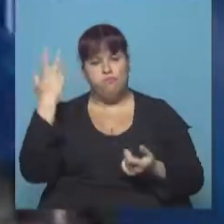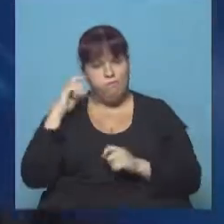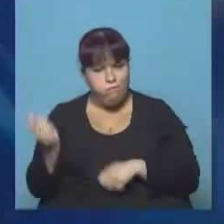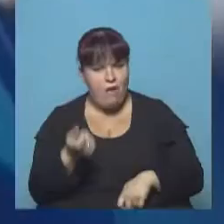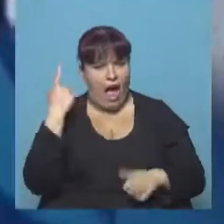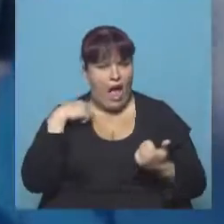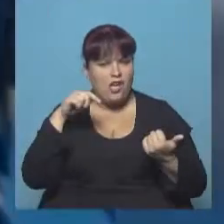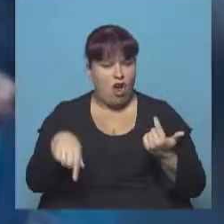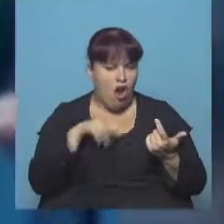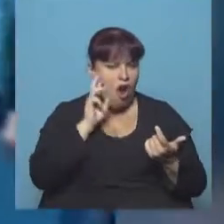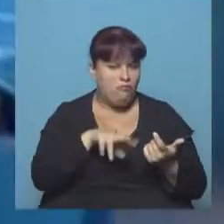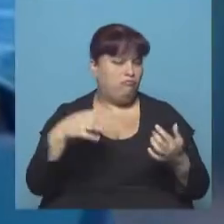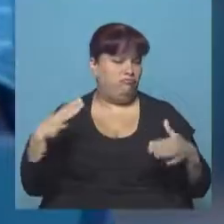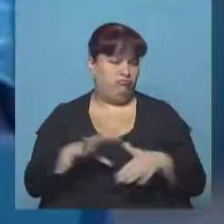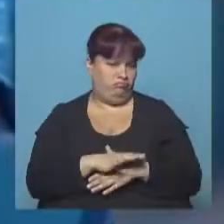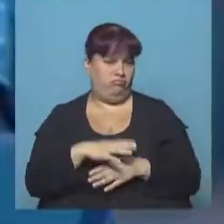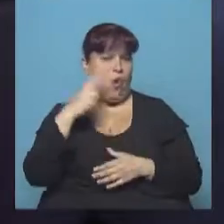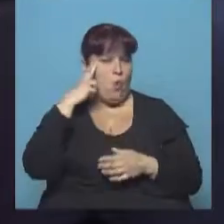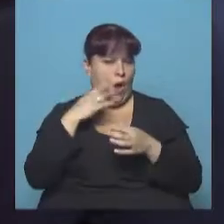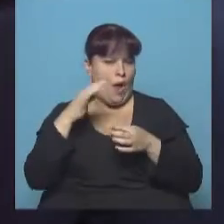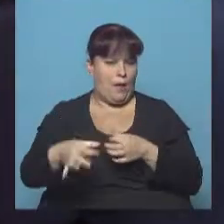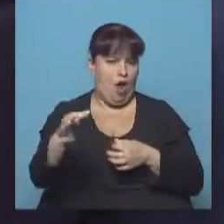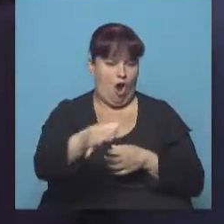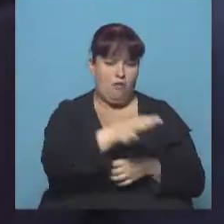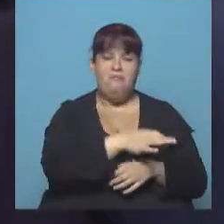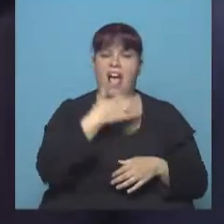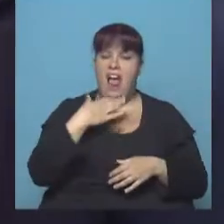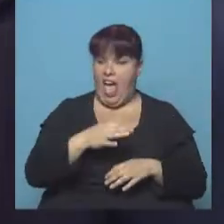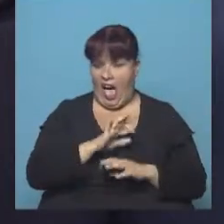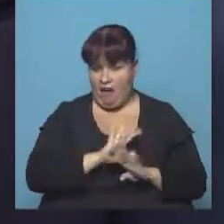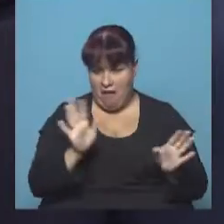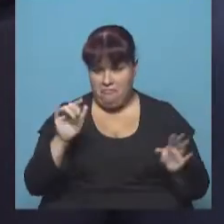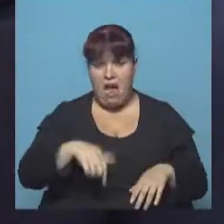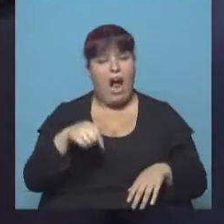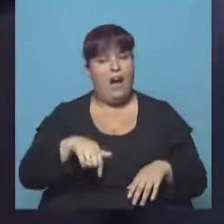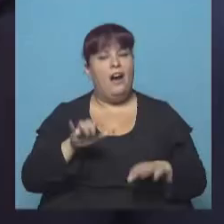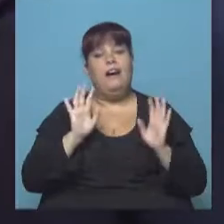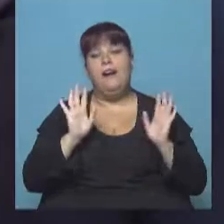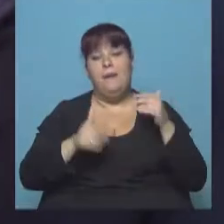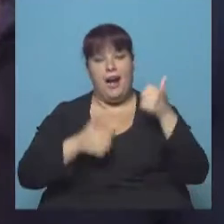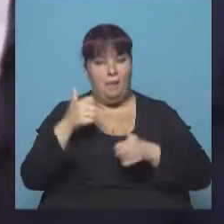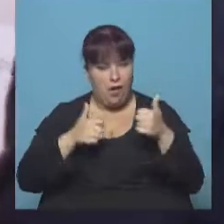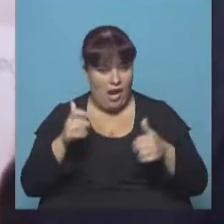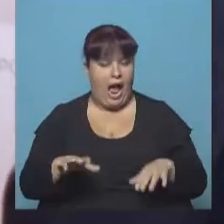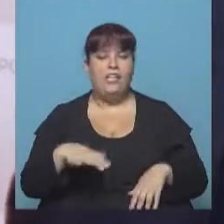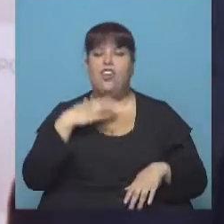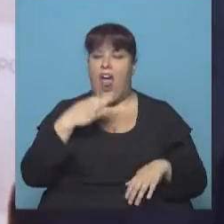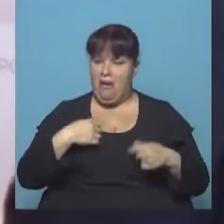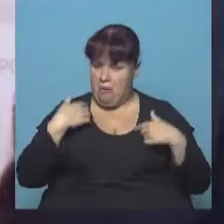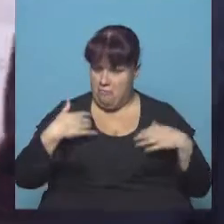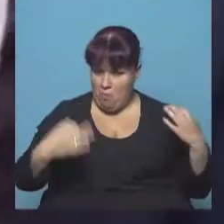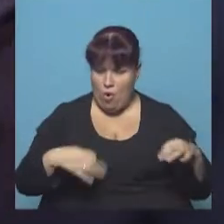y hoy, 9 hoyos. La verdad que nada, ahora bueno, esperar el torneo. La verdad que estoy muy